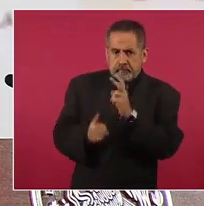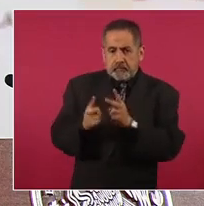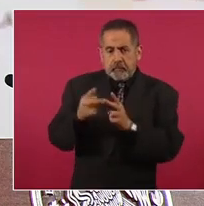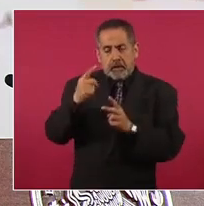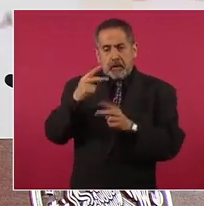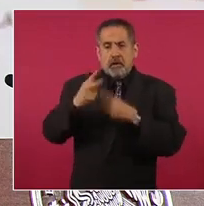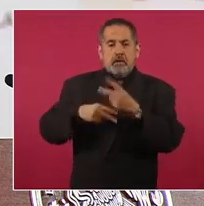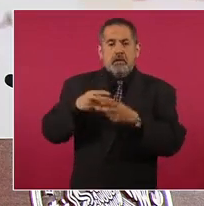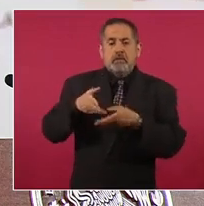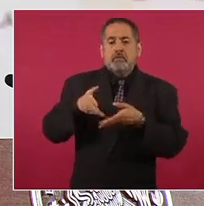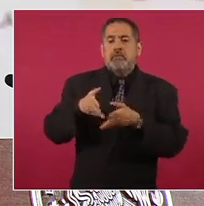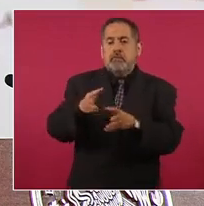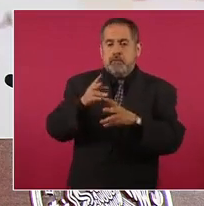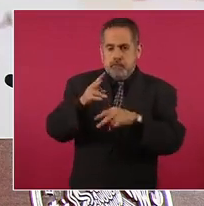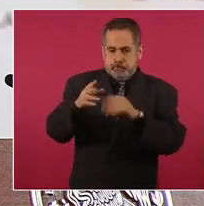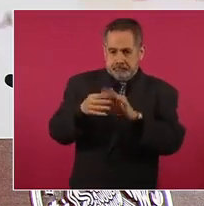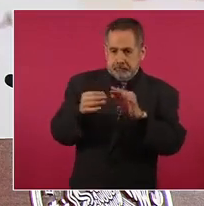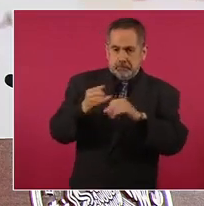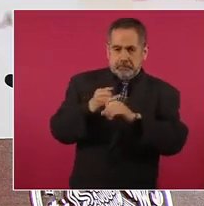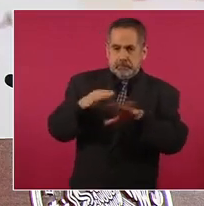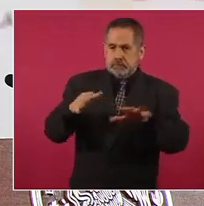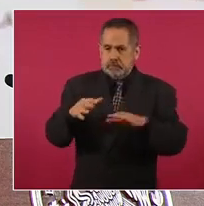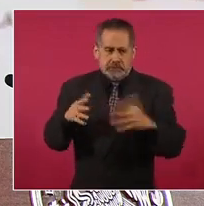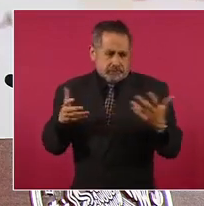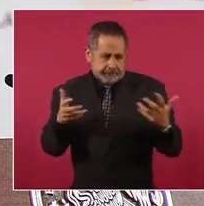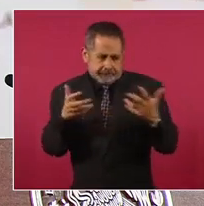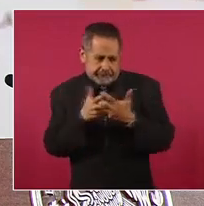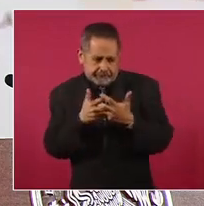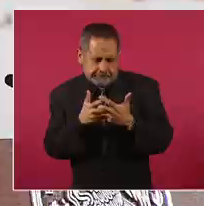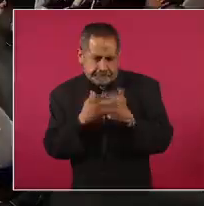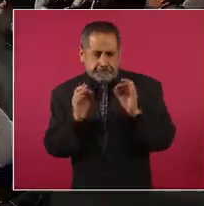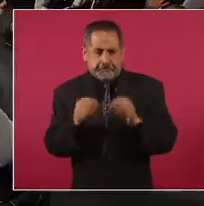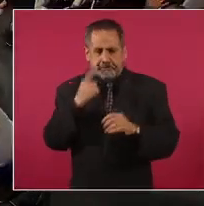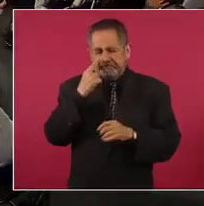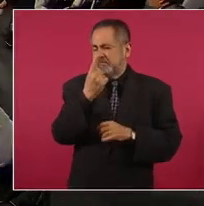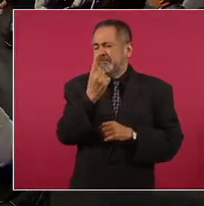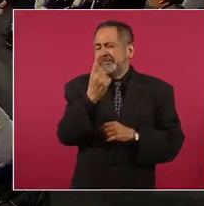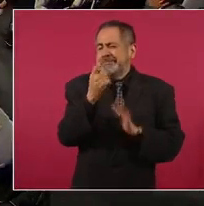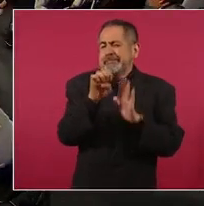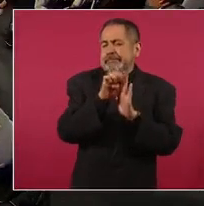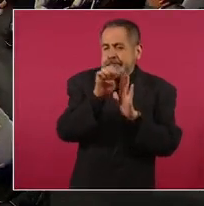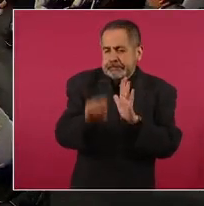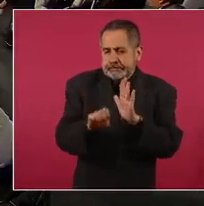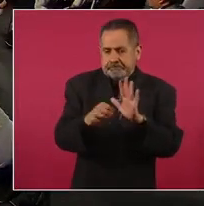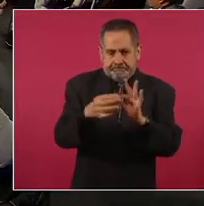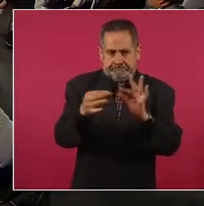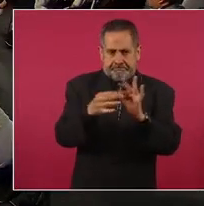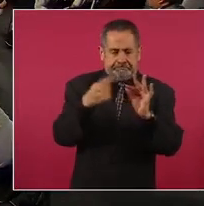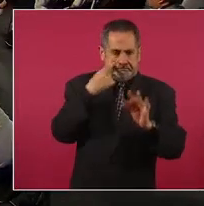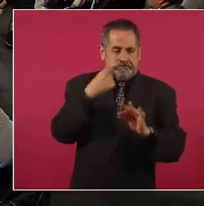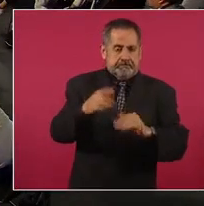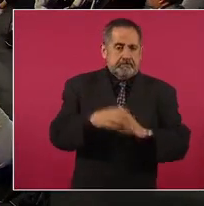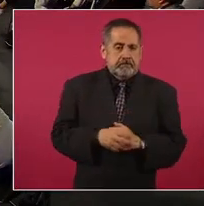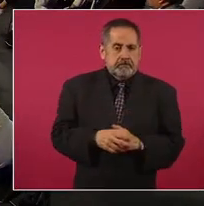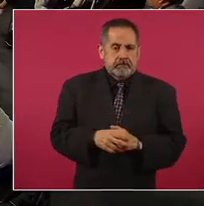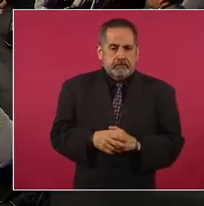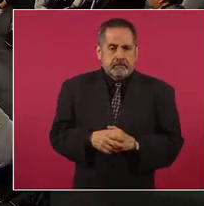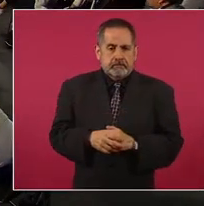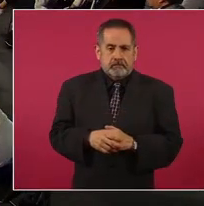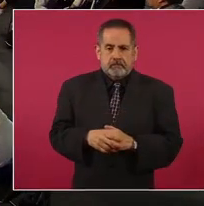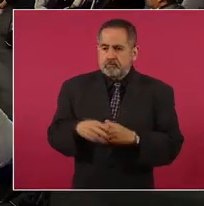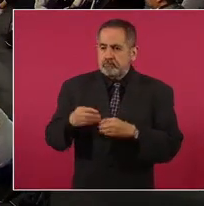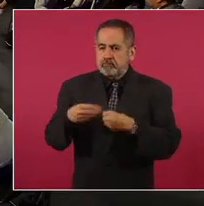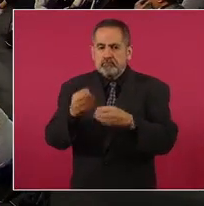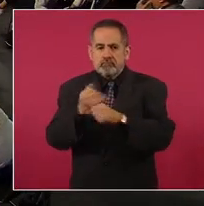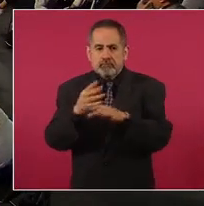ruta para cruzar toda la información que tenemos. Y les voy a poner solamente un ejemplo que no se los vamos a dar. Qué bueno